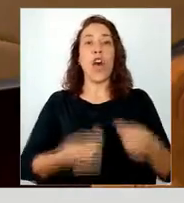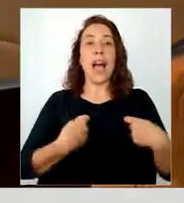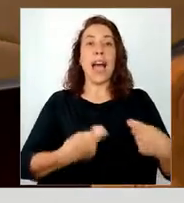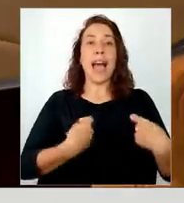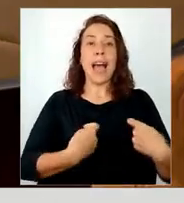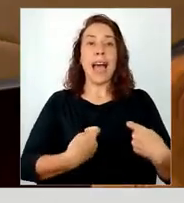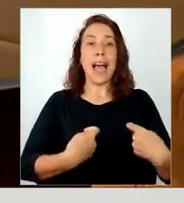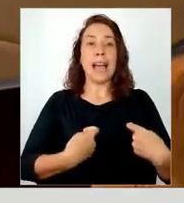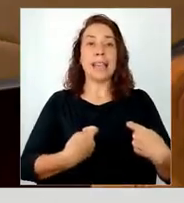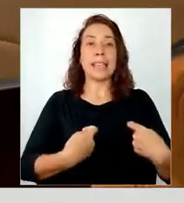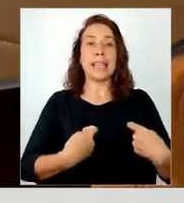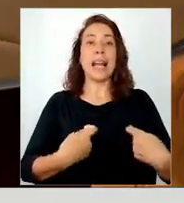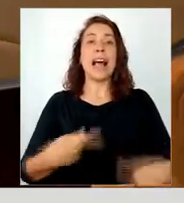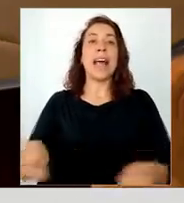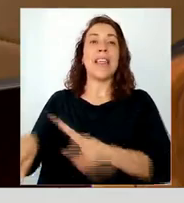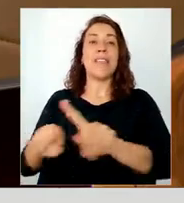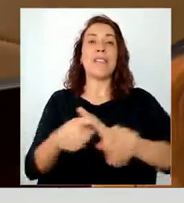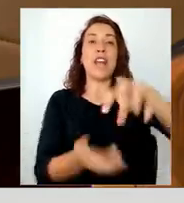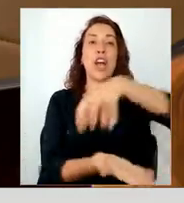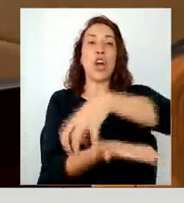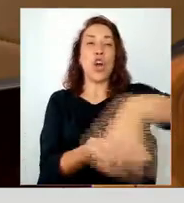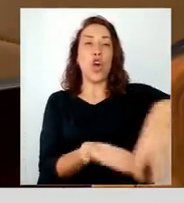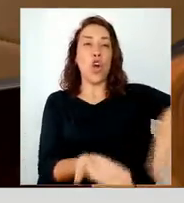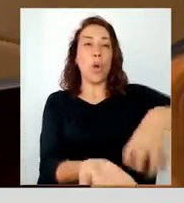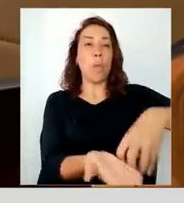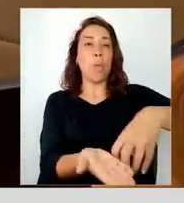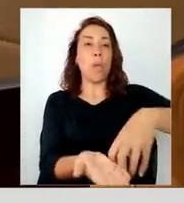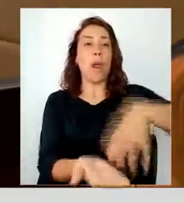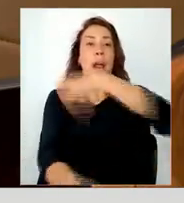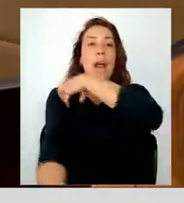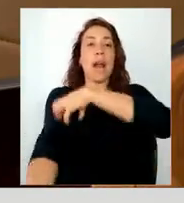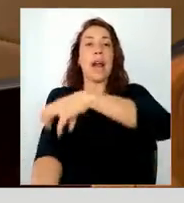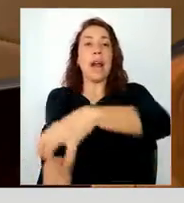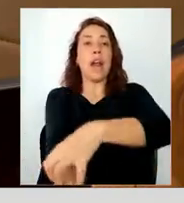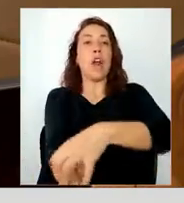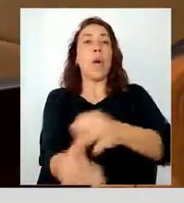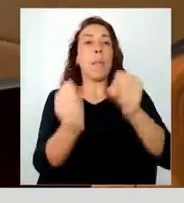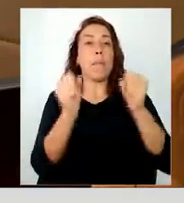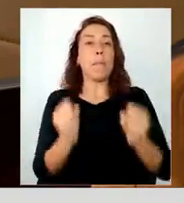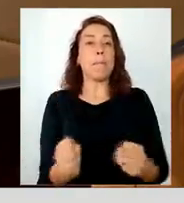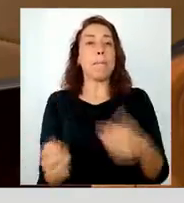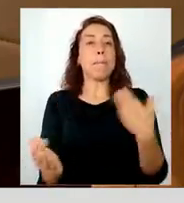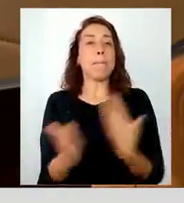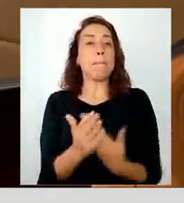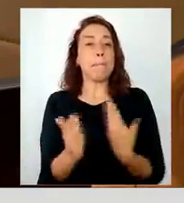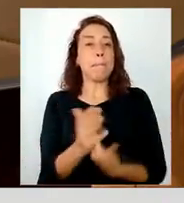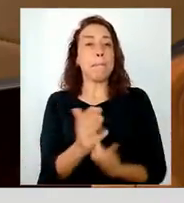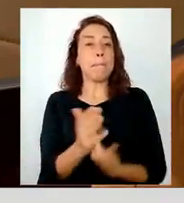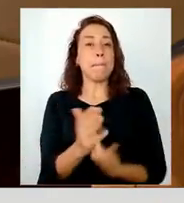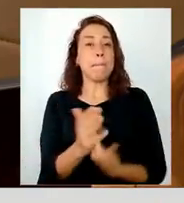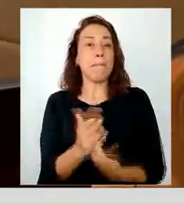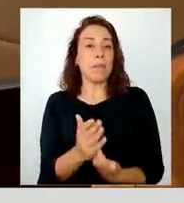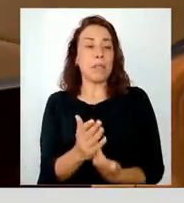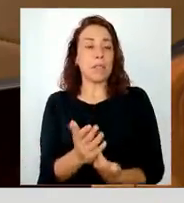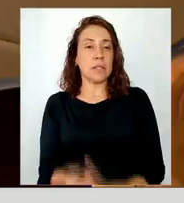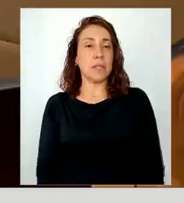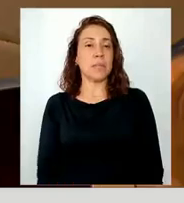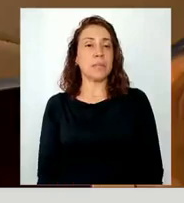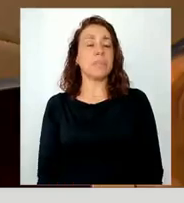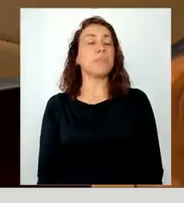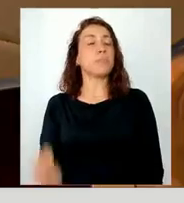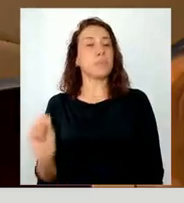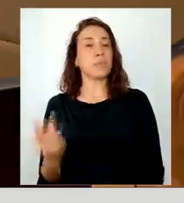una de las comunas y regiones puedan ser aprovechados por estas instancias pero en segundo lugar